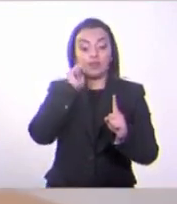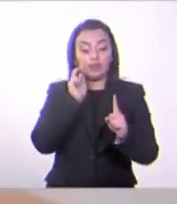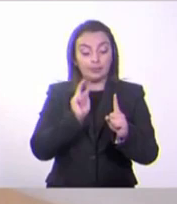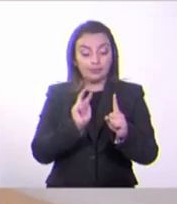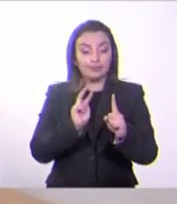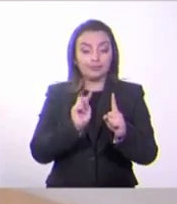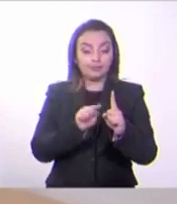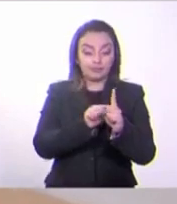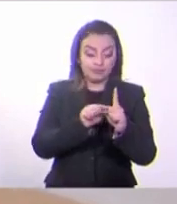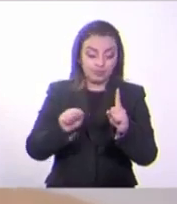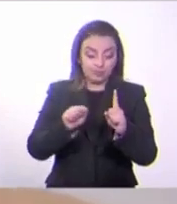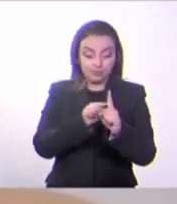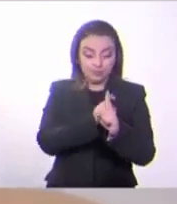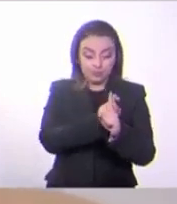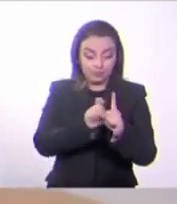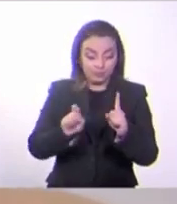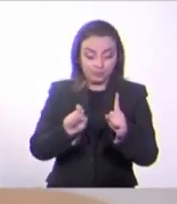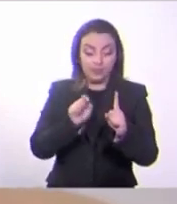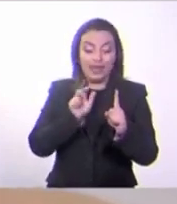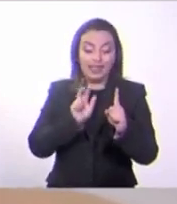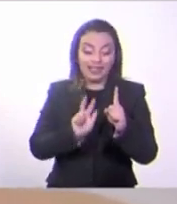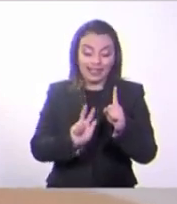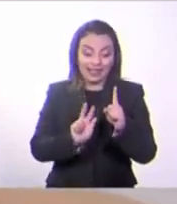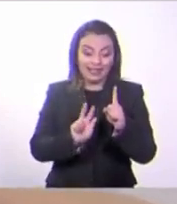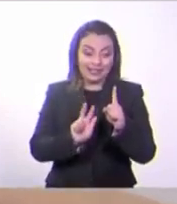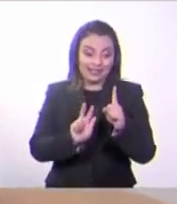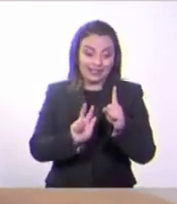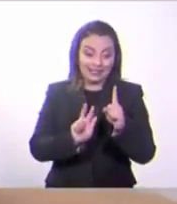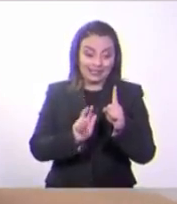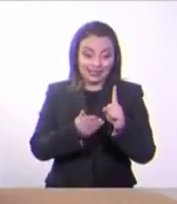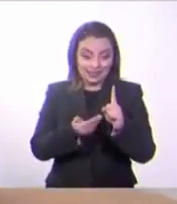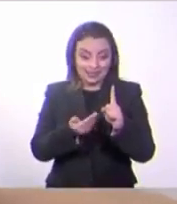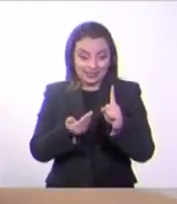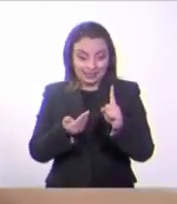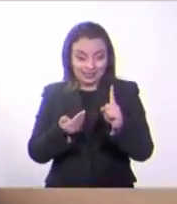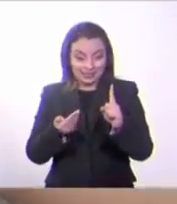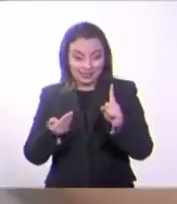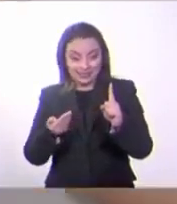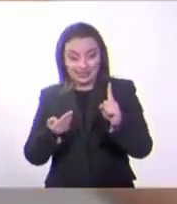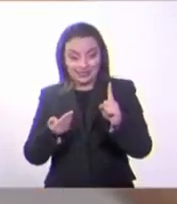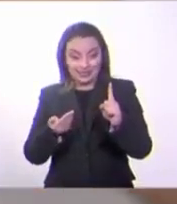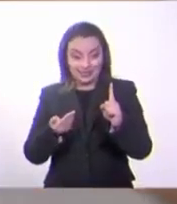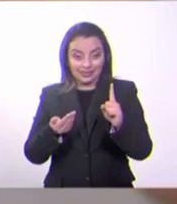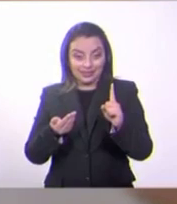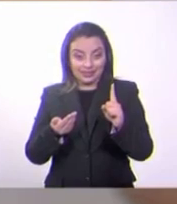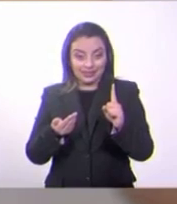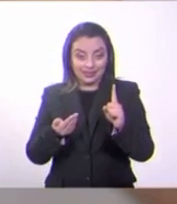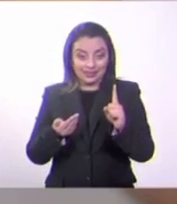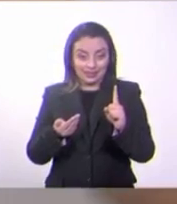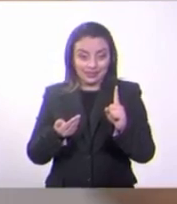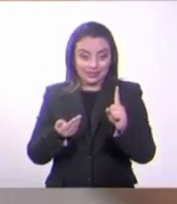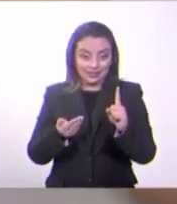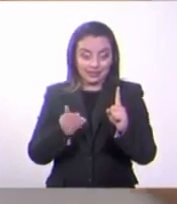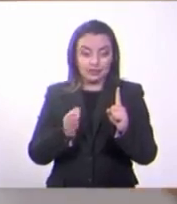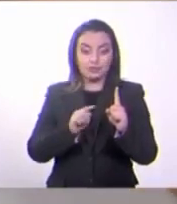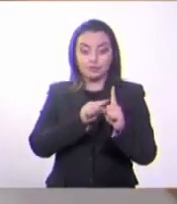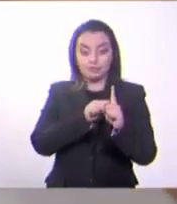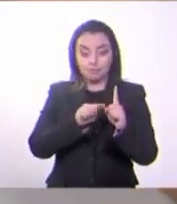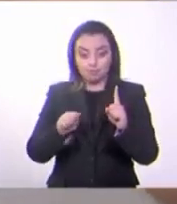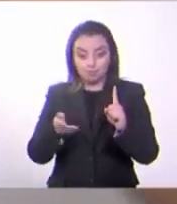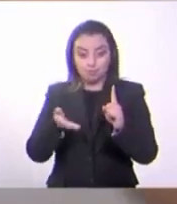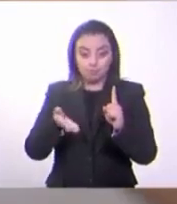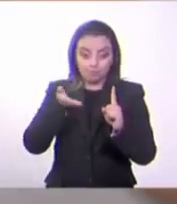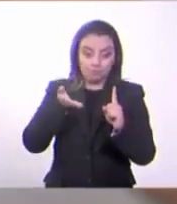acá, que pueden ver ustedes, si tomo valores a la derecha, los valores en Y también van